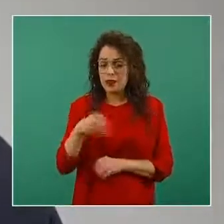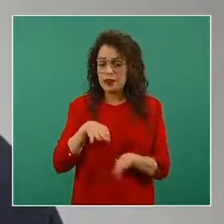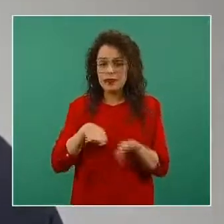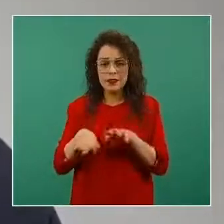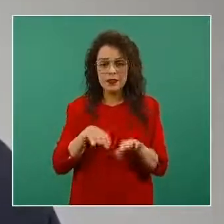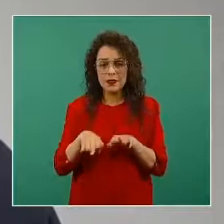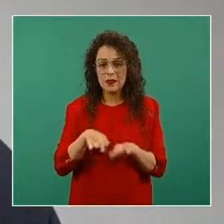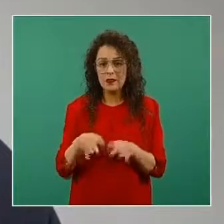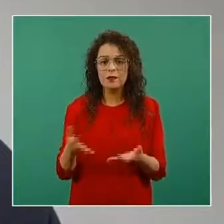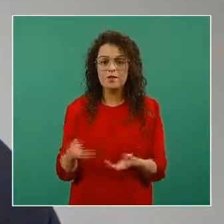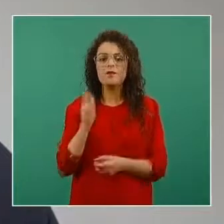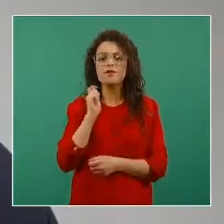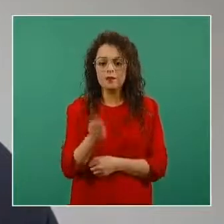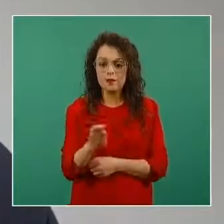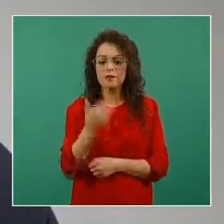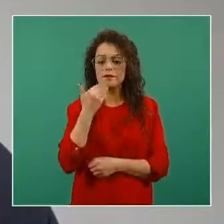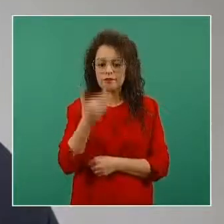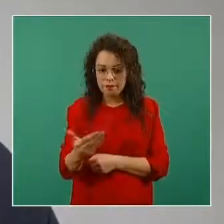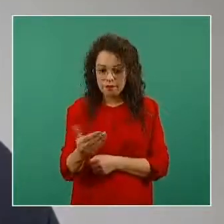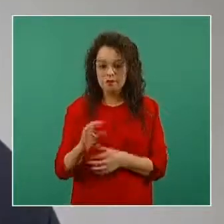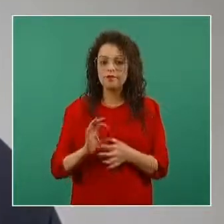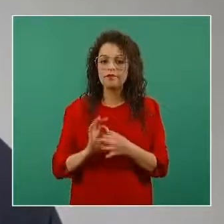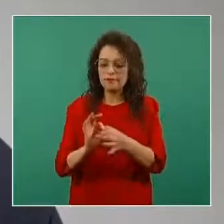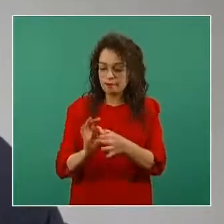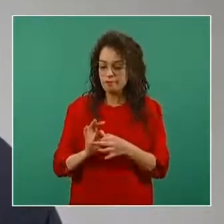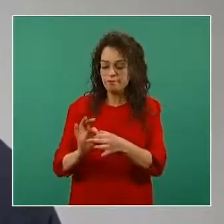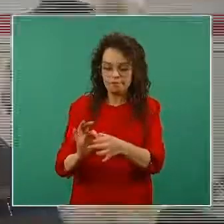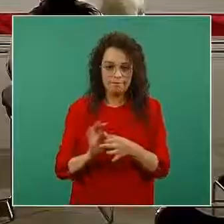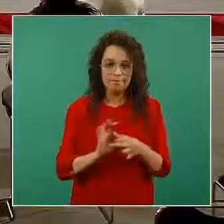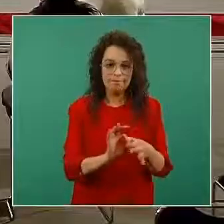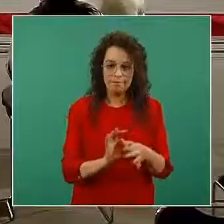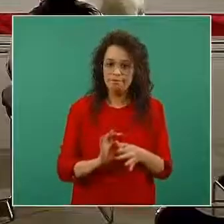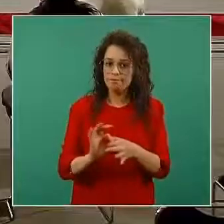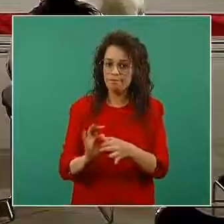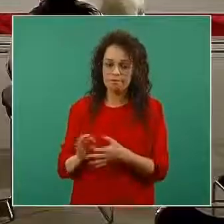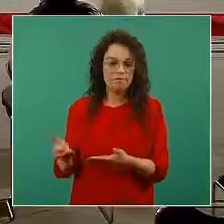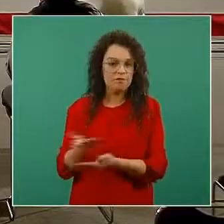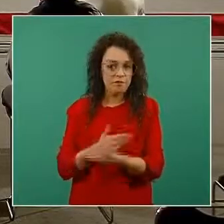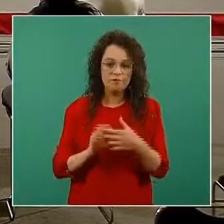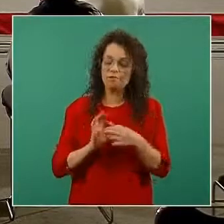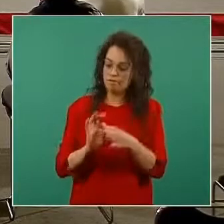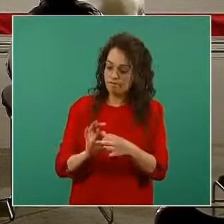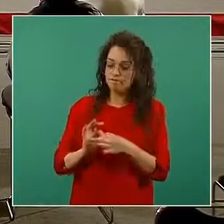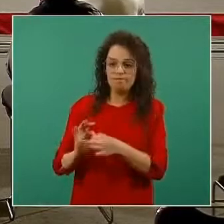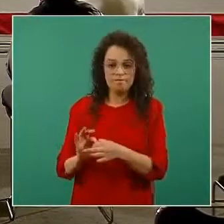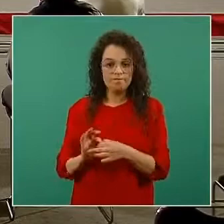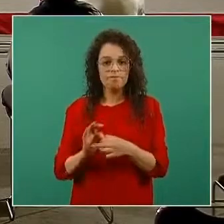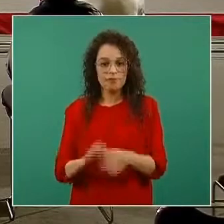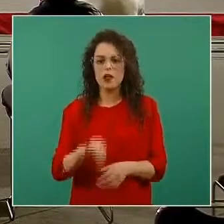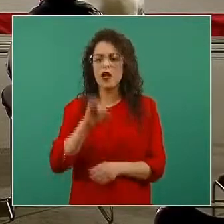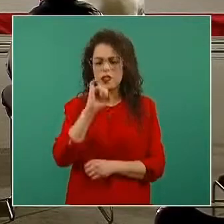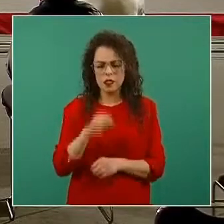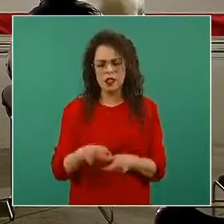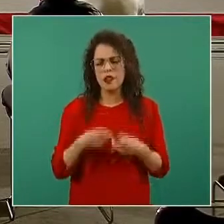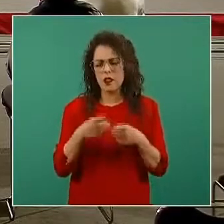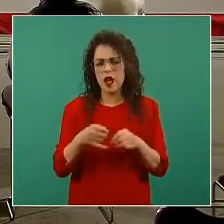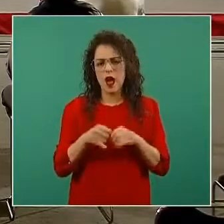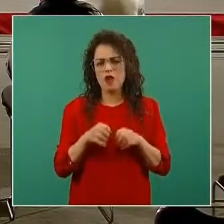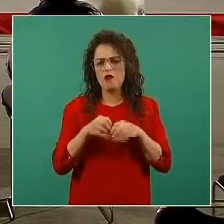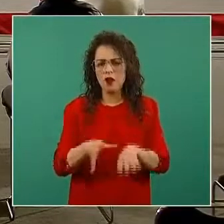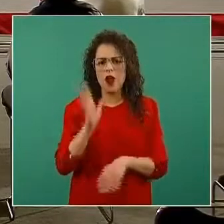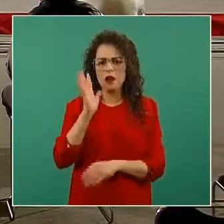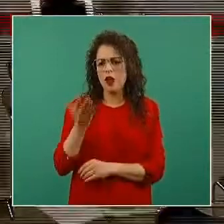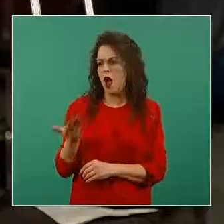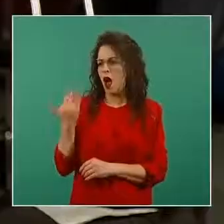muy interactivo que se da precisamente en ese nivel. Se va a estar informando, ya lo decía el doctor Ricardo